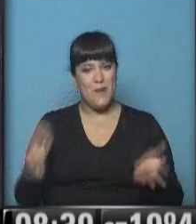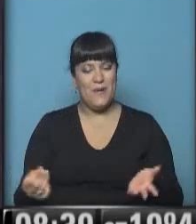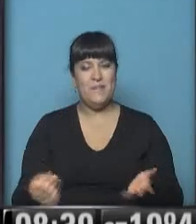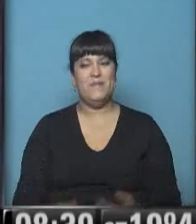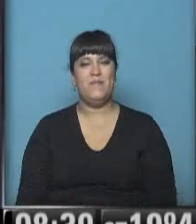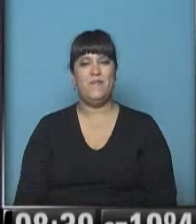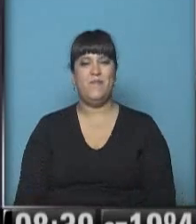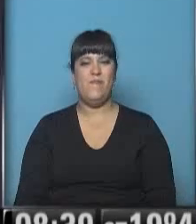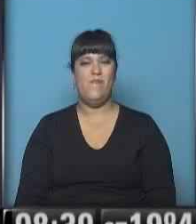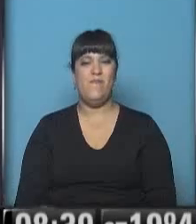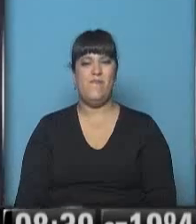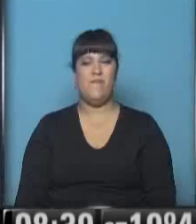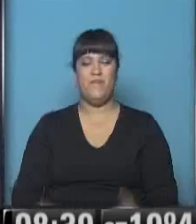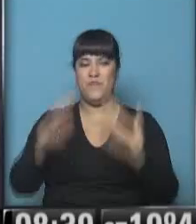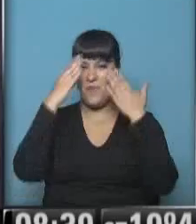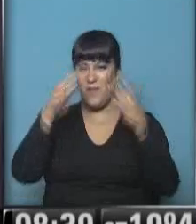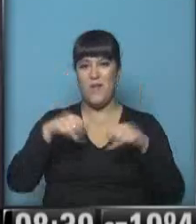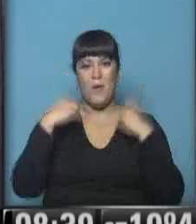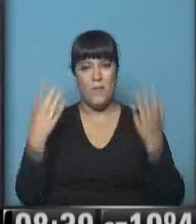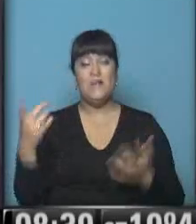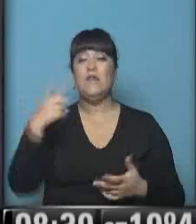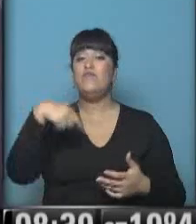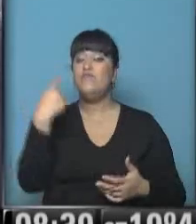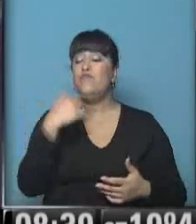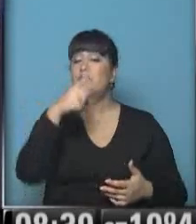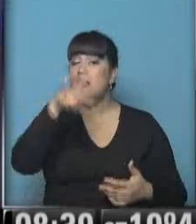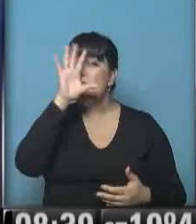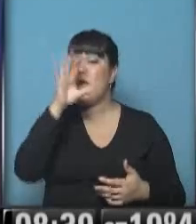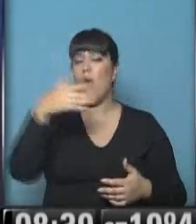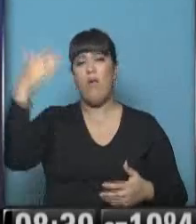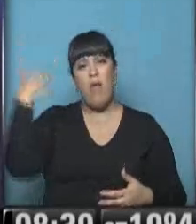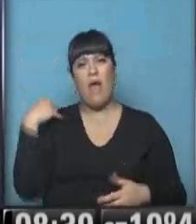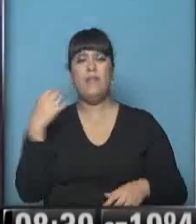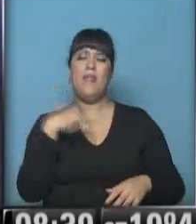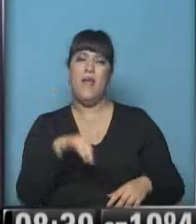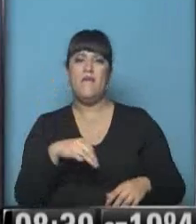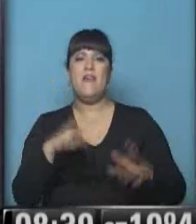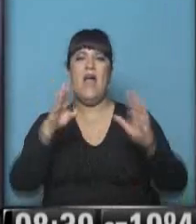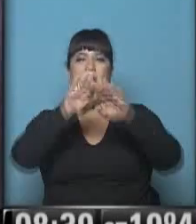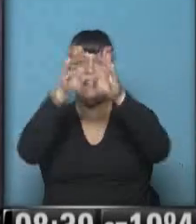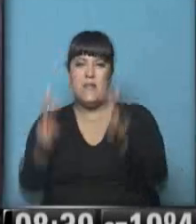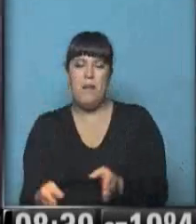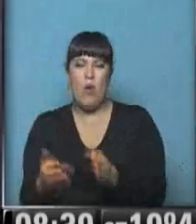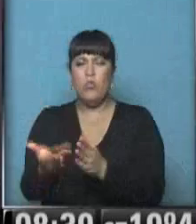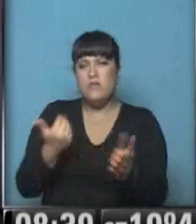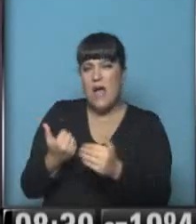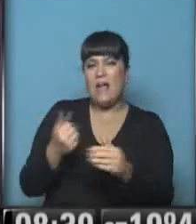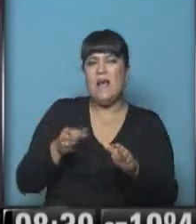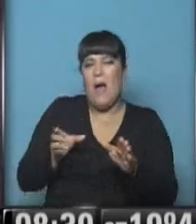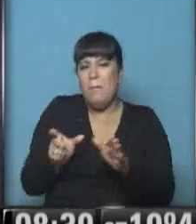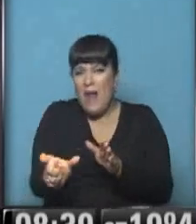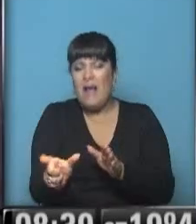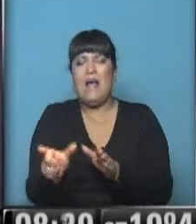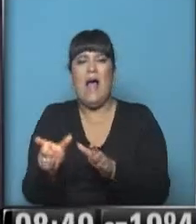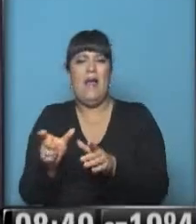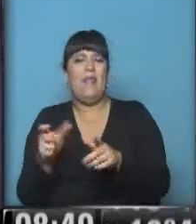estaban muy buenos días cómo les va y yo no sé si se acuerdan de los tiempos en los que uno tenía que andar metiendo mano en el cpu o abriendo poniendo la placa de red la de